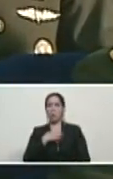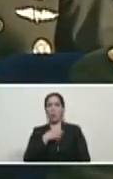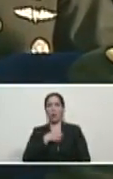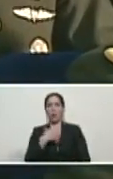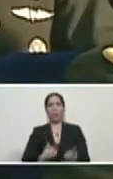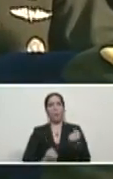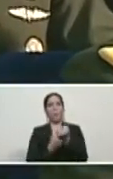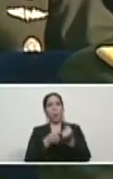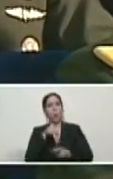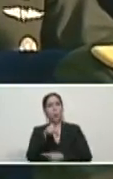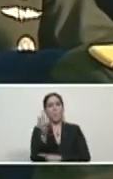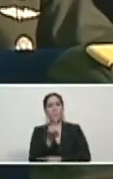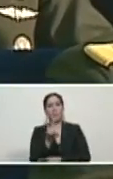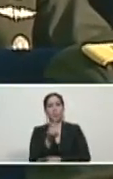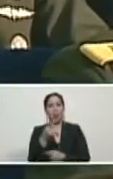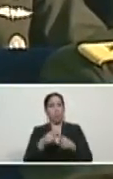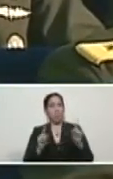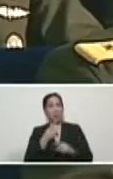en términos prácticos,